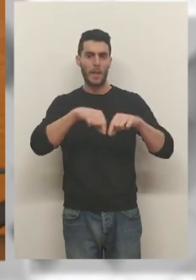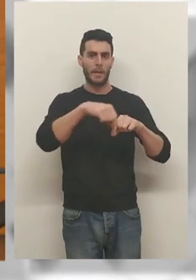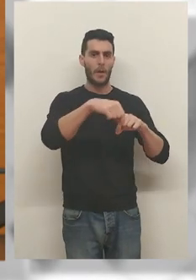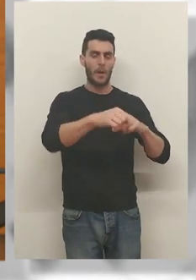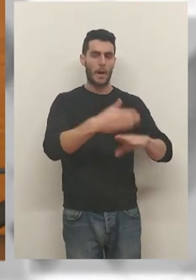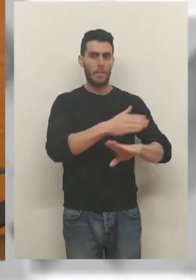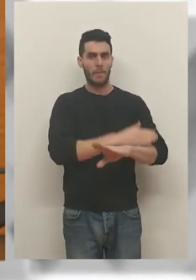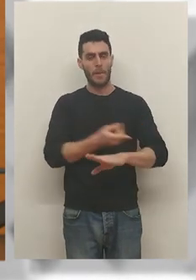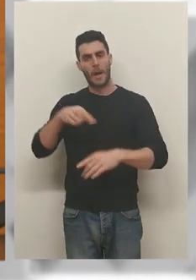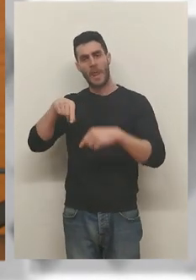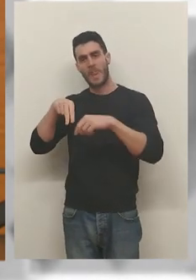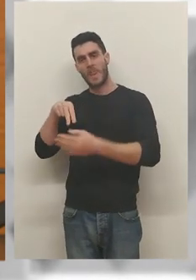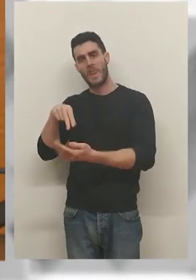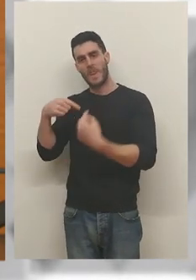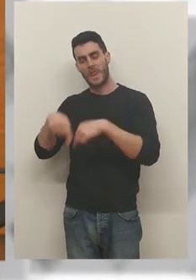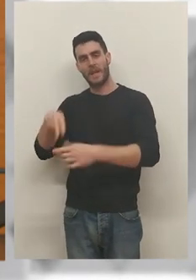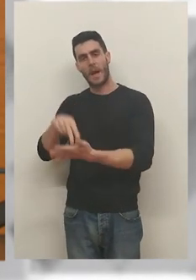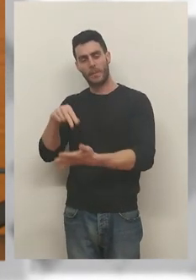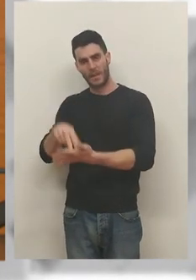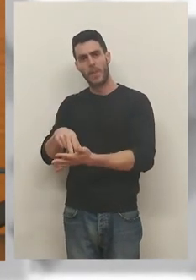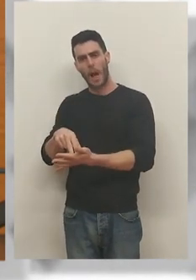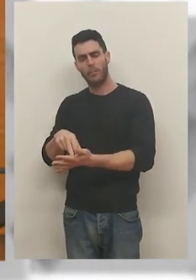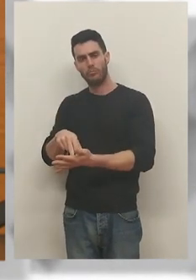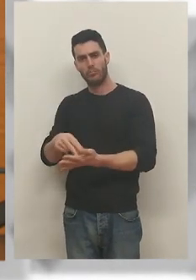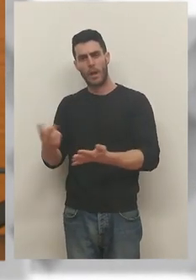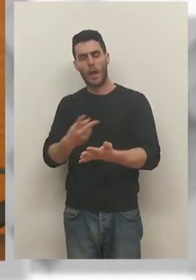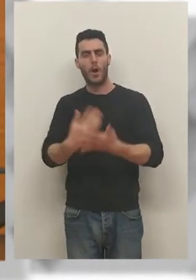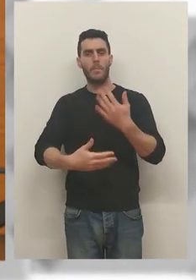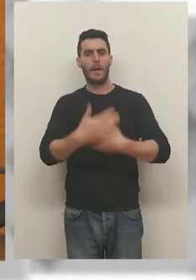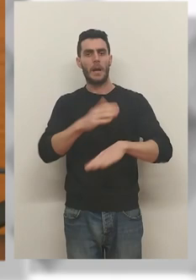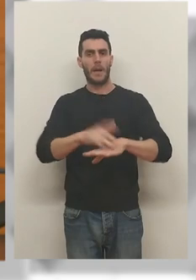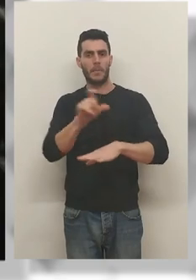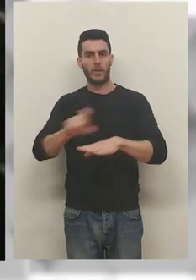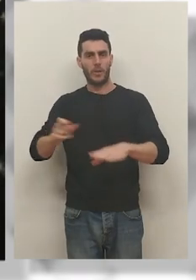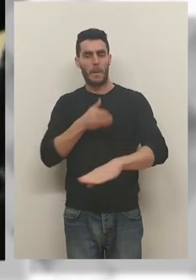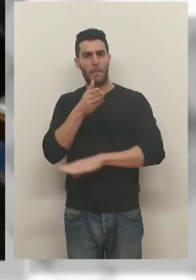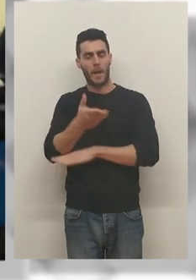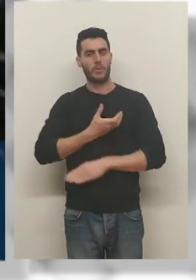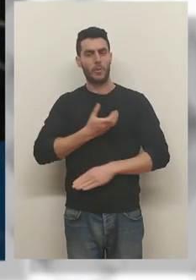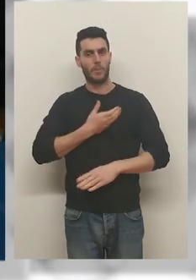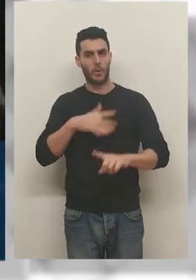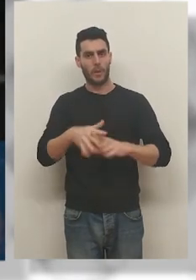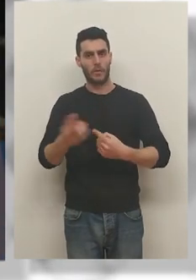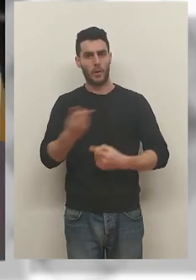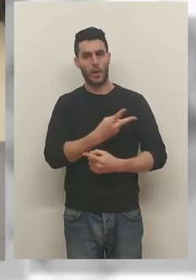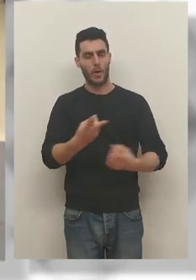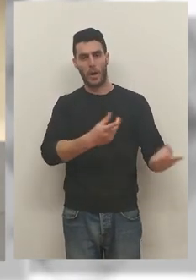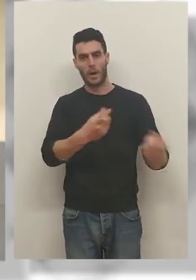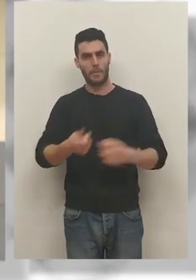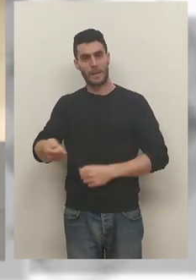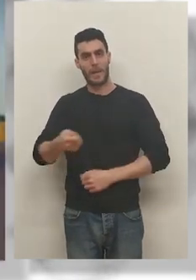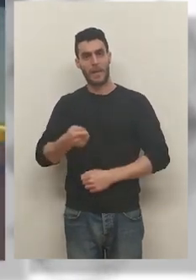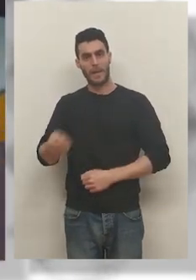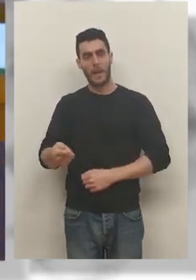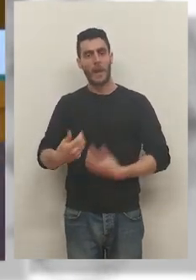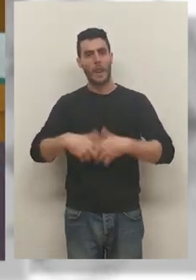online previa y la cita presencial para todas aquellas personas que lleguen al ayuntamiento en ambos casos es necesario